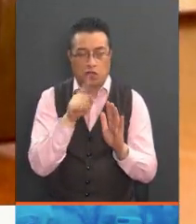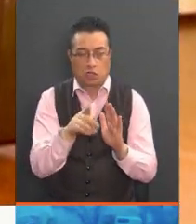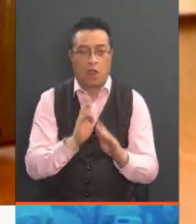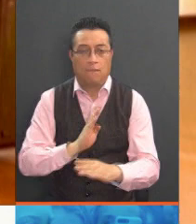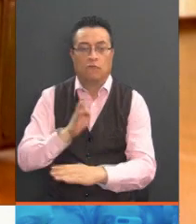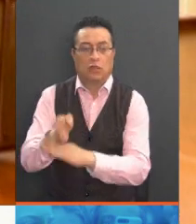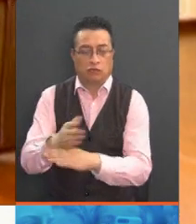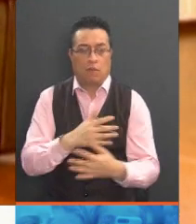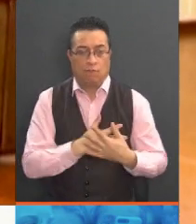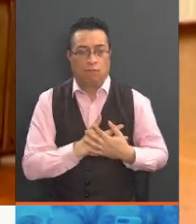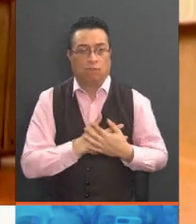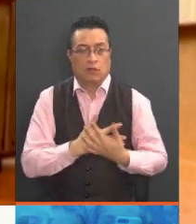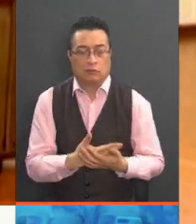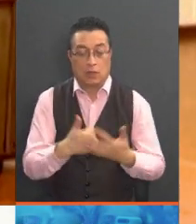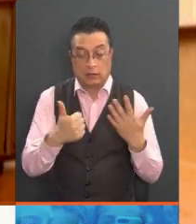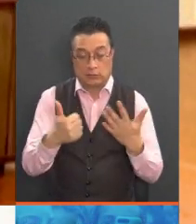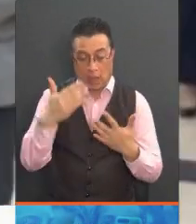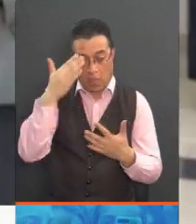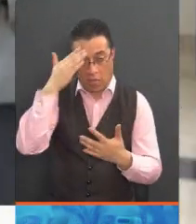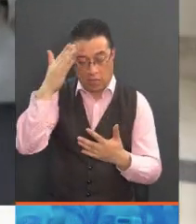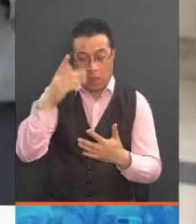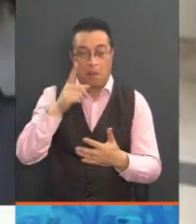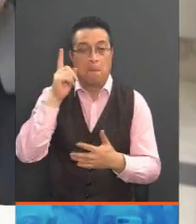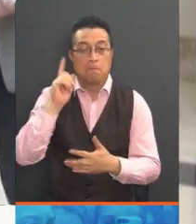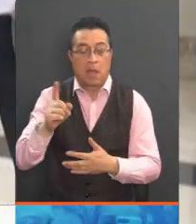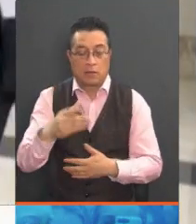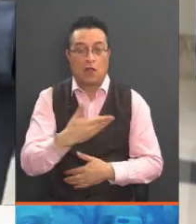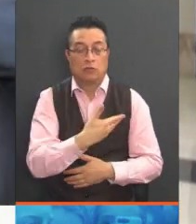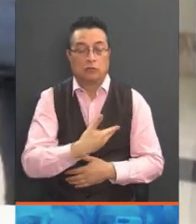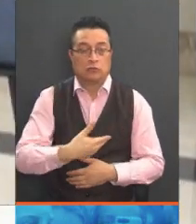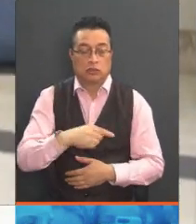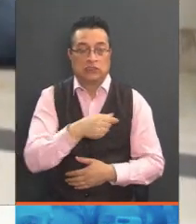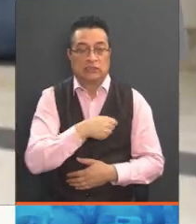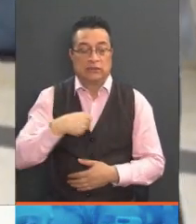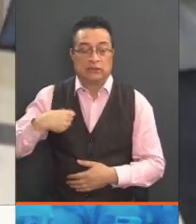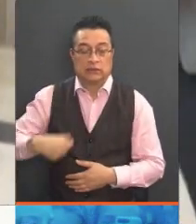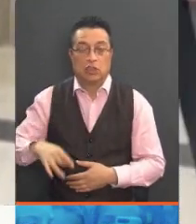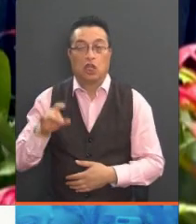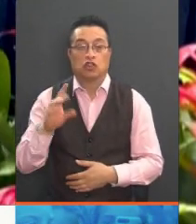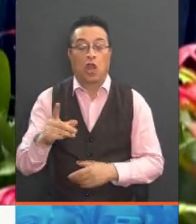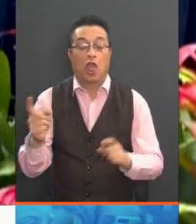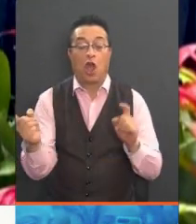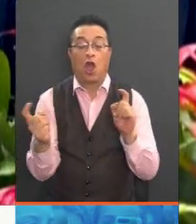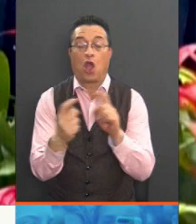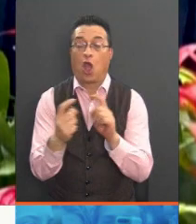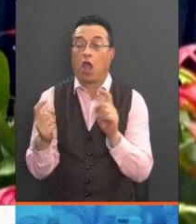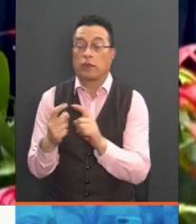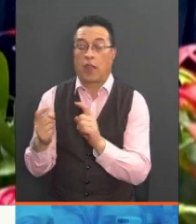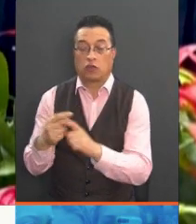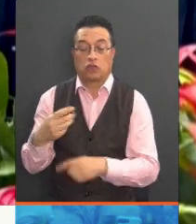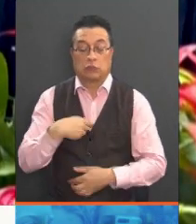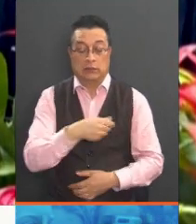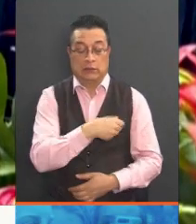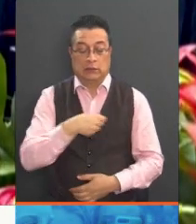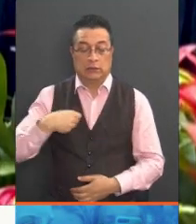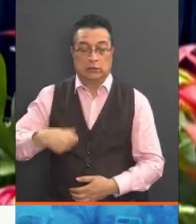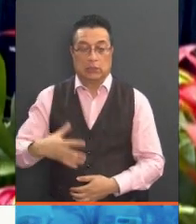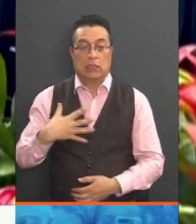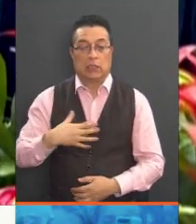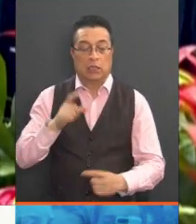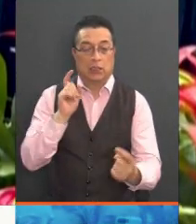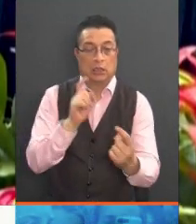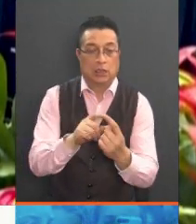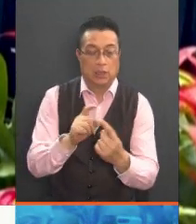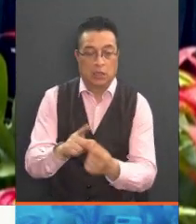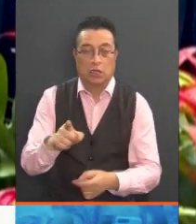Michelle Bachelet, que es de 6 días, pauteada por el gobierno chino, solo con contacto con quienes el gobierno chino quiere que eso